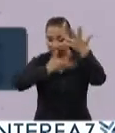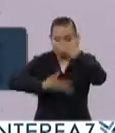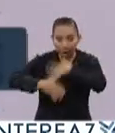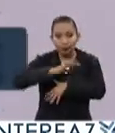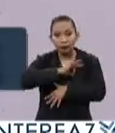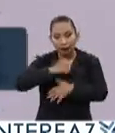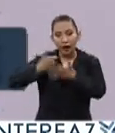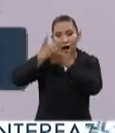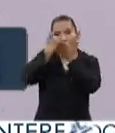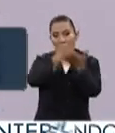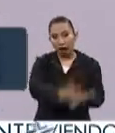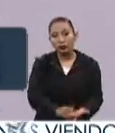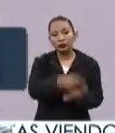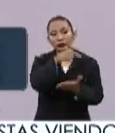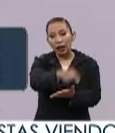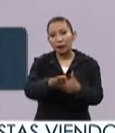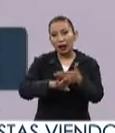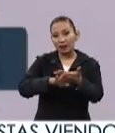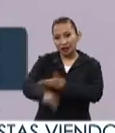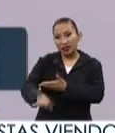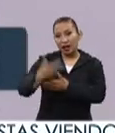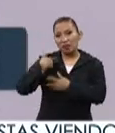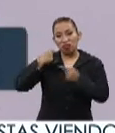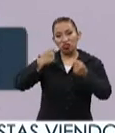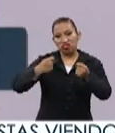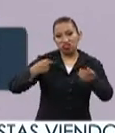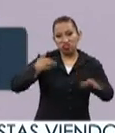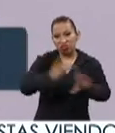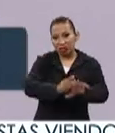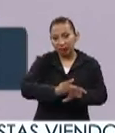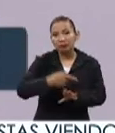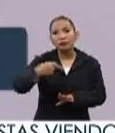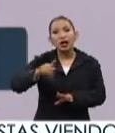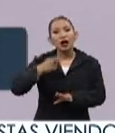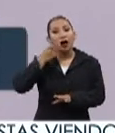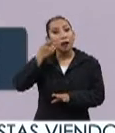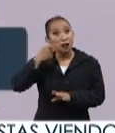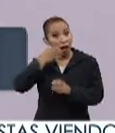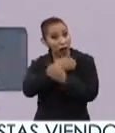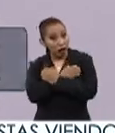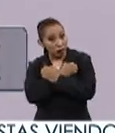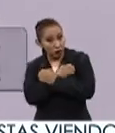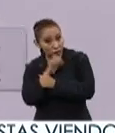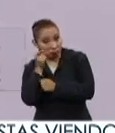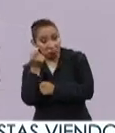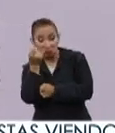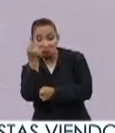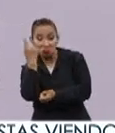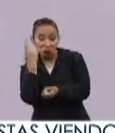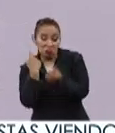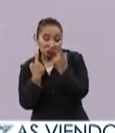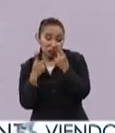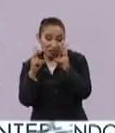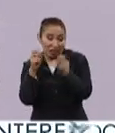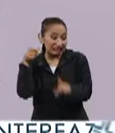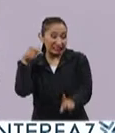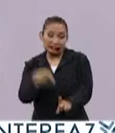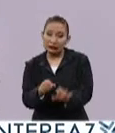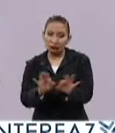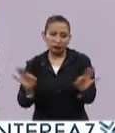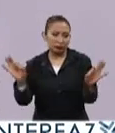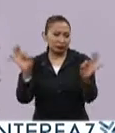puedan ayudar a prevenir estas violaciones. Sin embargo, poco se habla de la educación, que es un